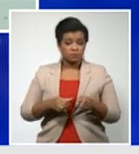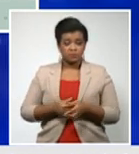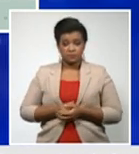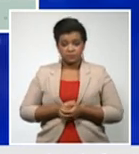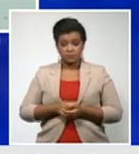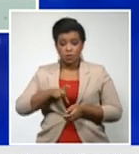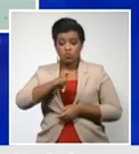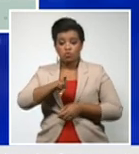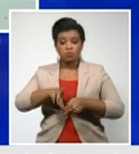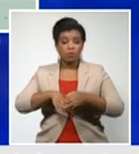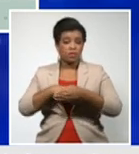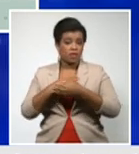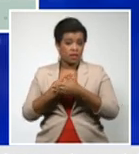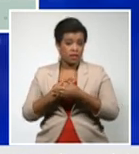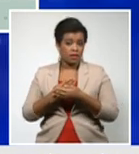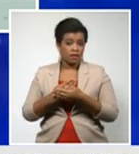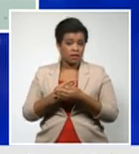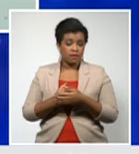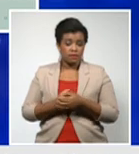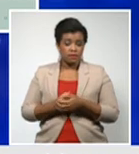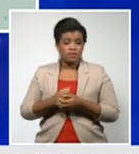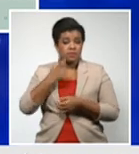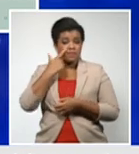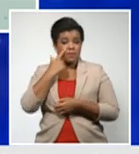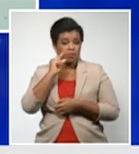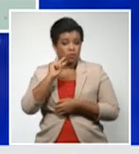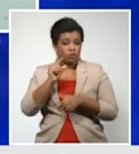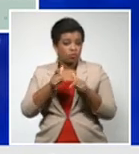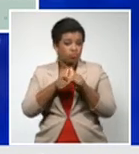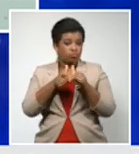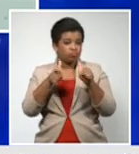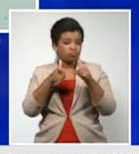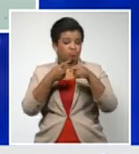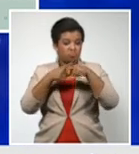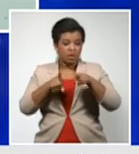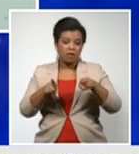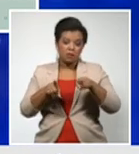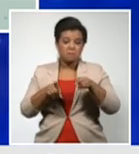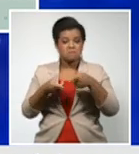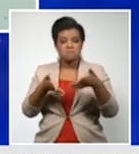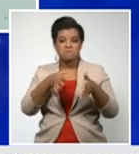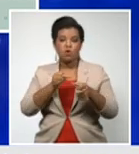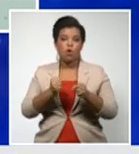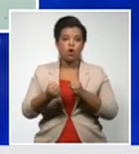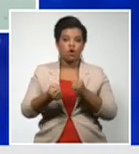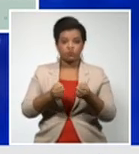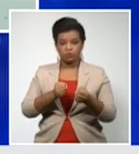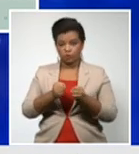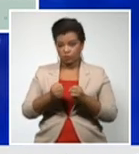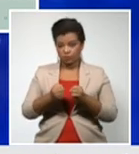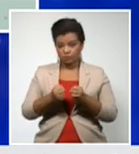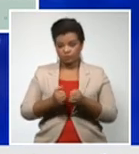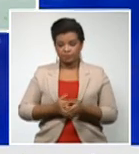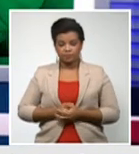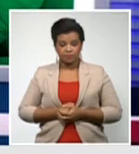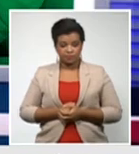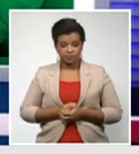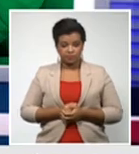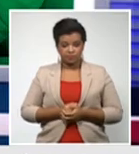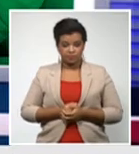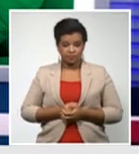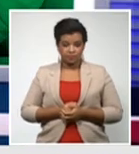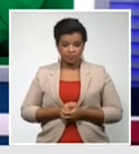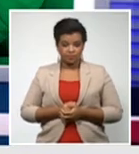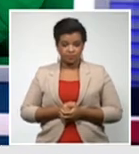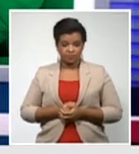día tiene un incremento, pero lo mantiene en un perfil bajo todavía.